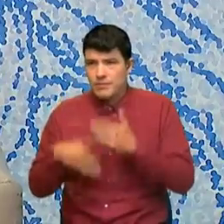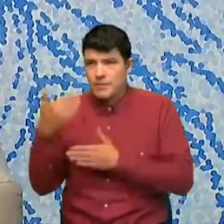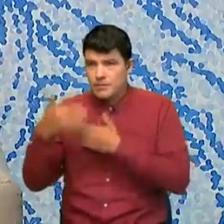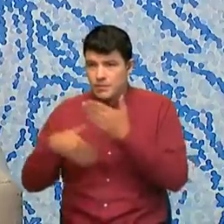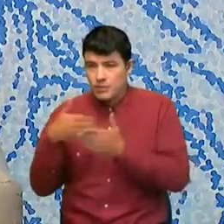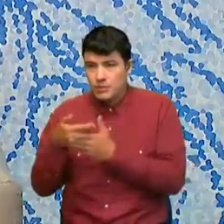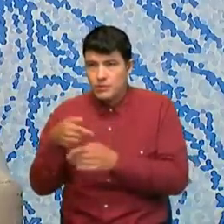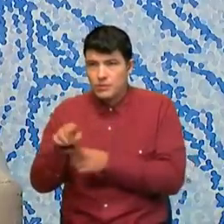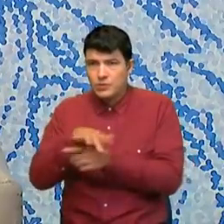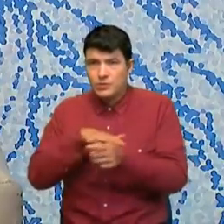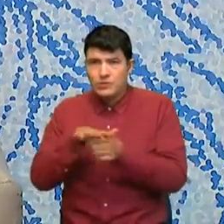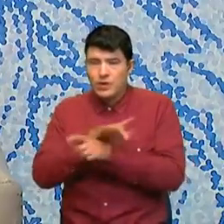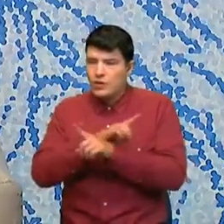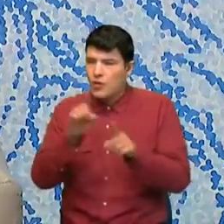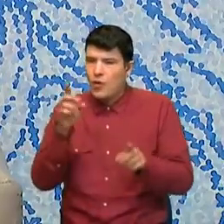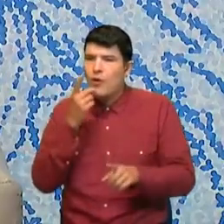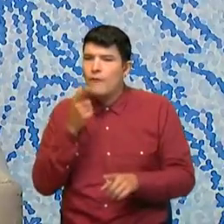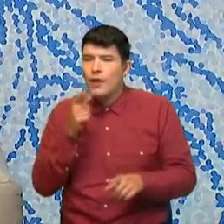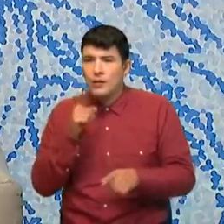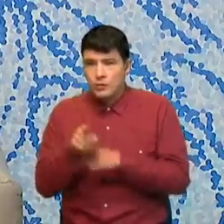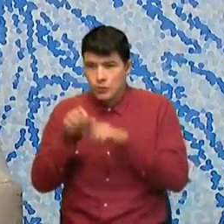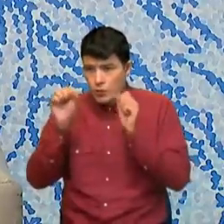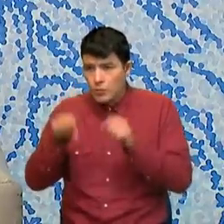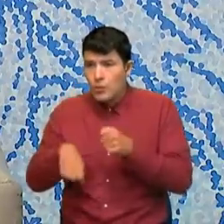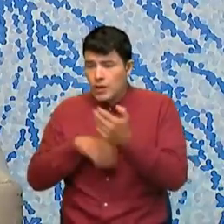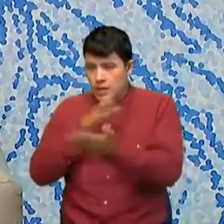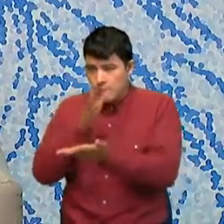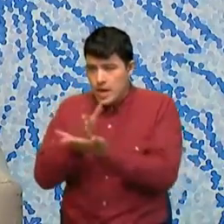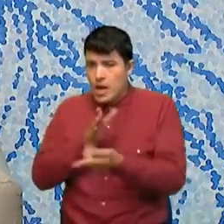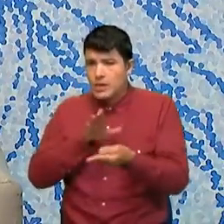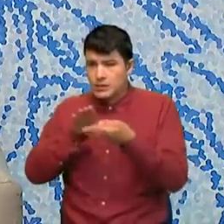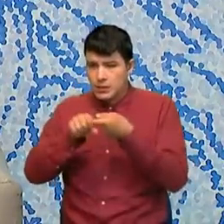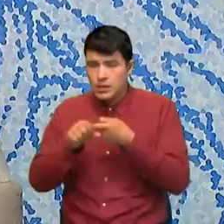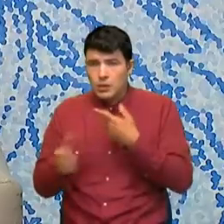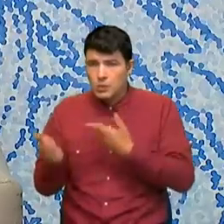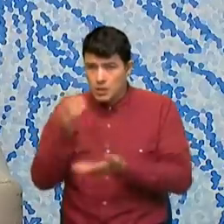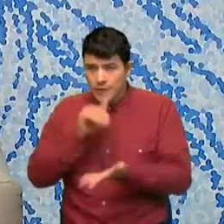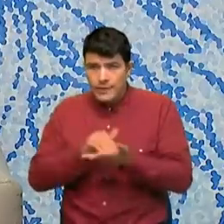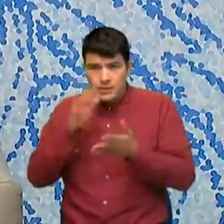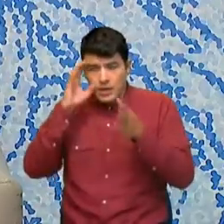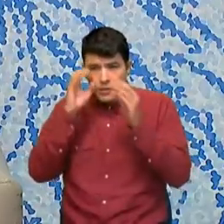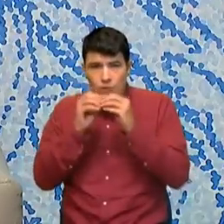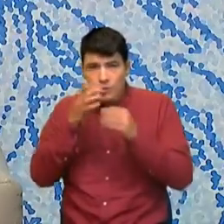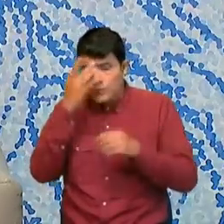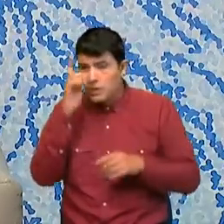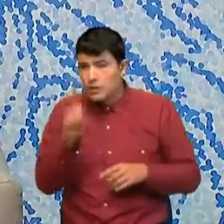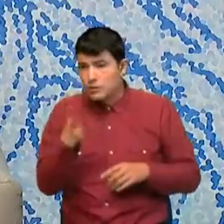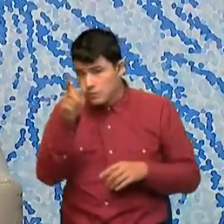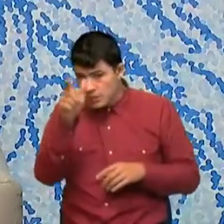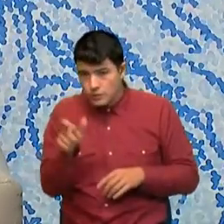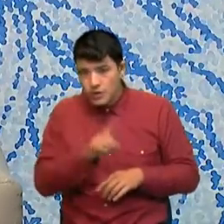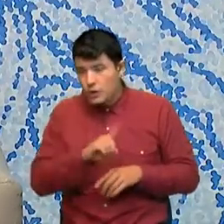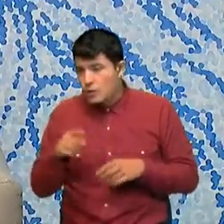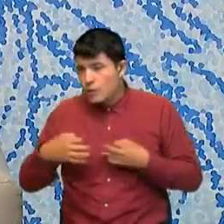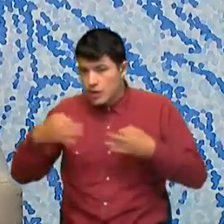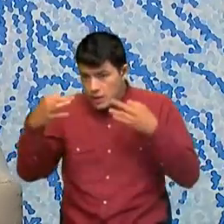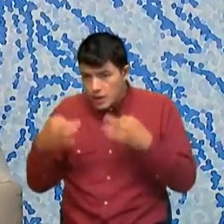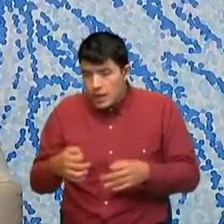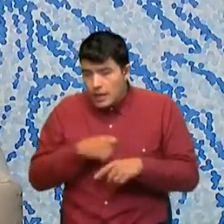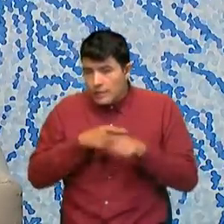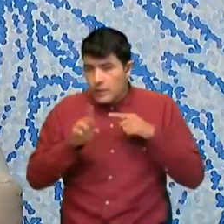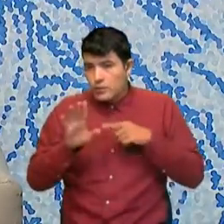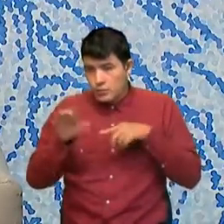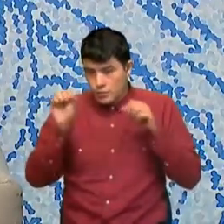fácil. Usted puede citarlo nuevamente a conciliar, porque efectivamente él está incumpliendo. Entonces usted puede